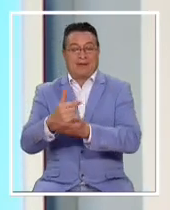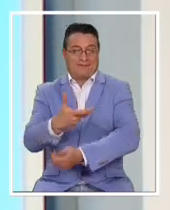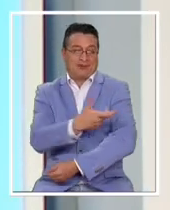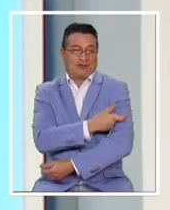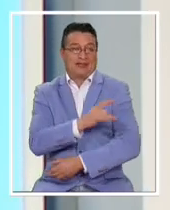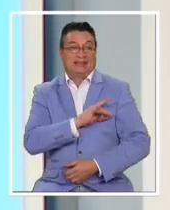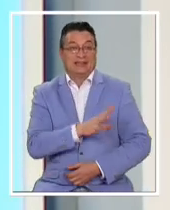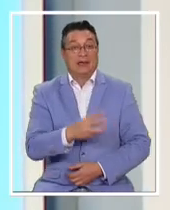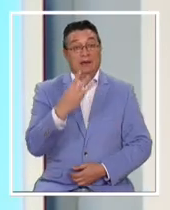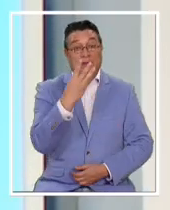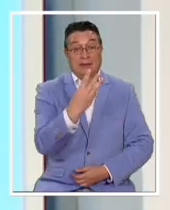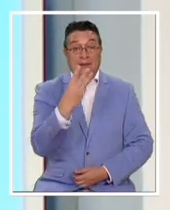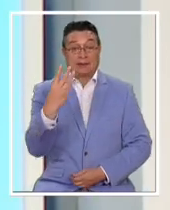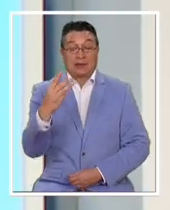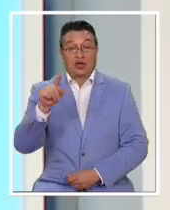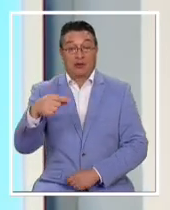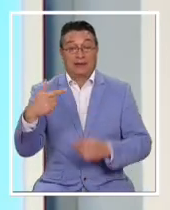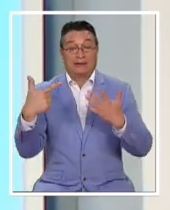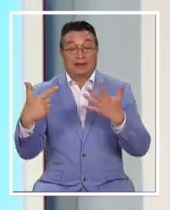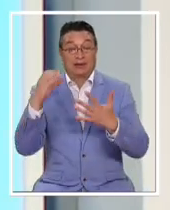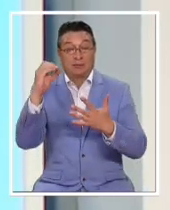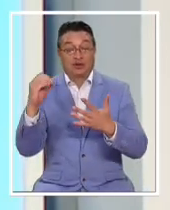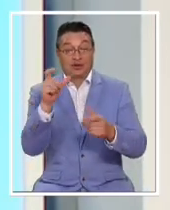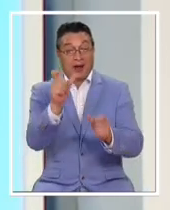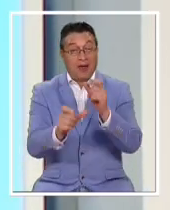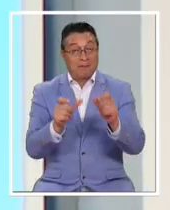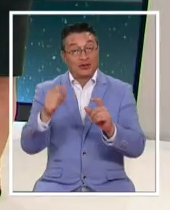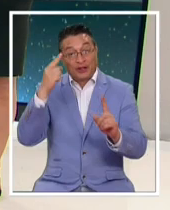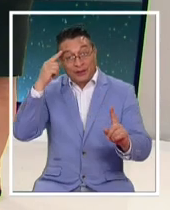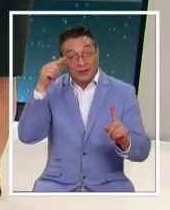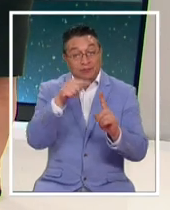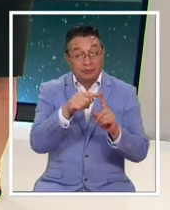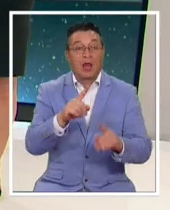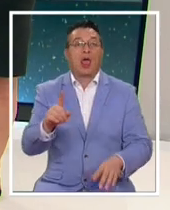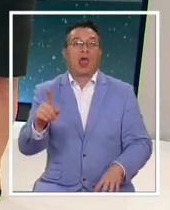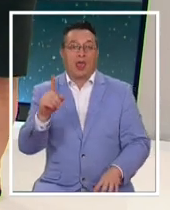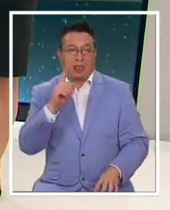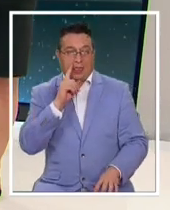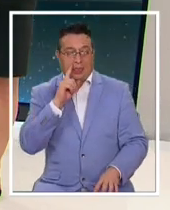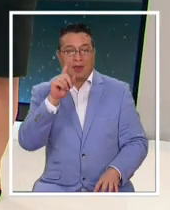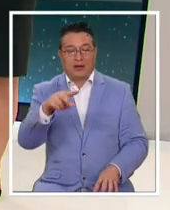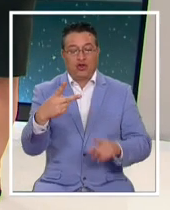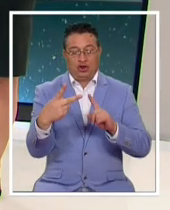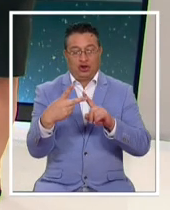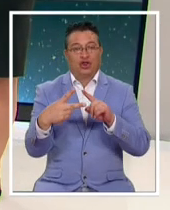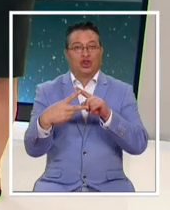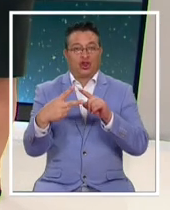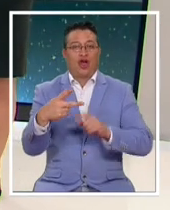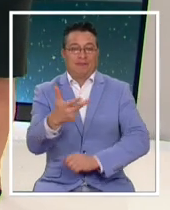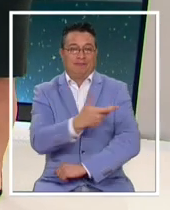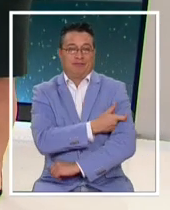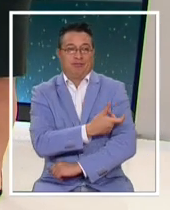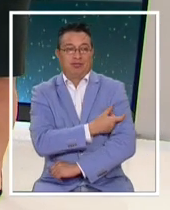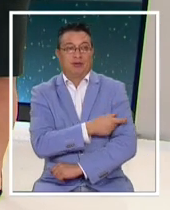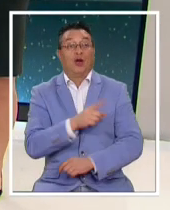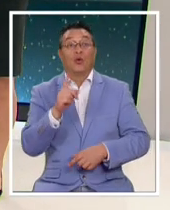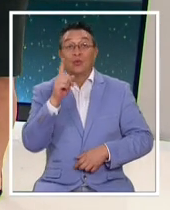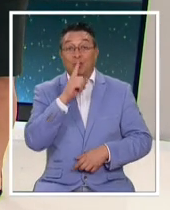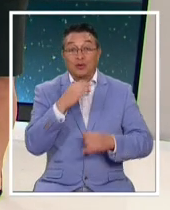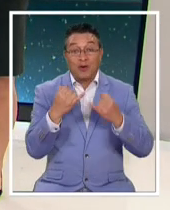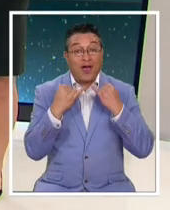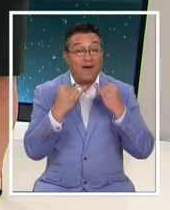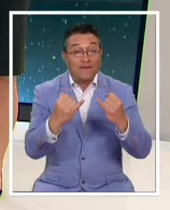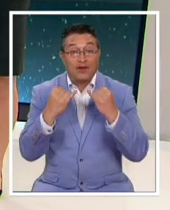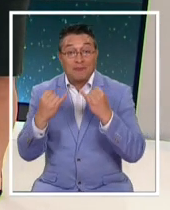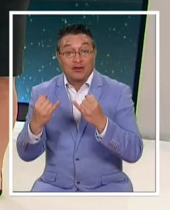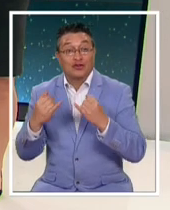Chile, porque un 33,7% de la población objetivo tiene sus 2 dosis. Según los últimos datos publicados, que los